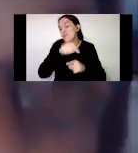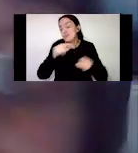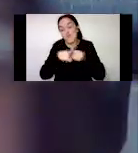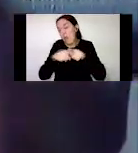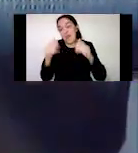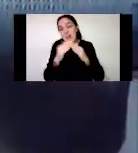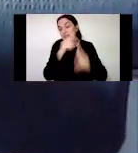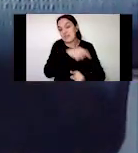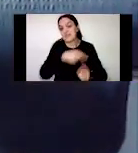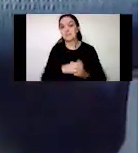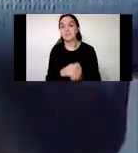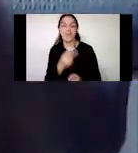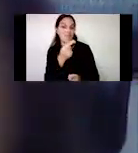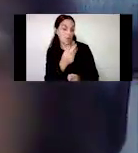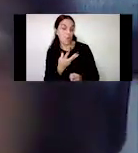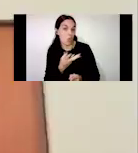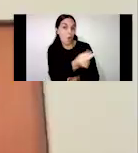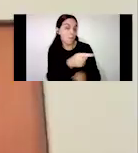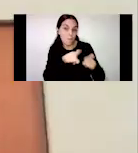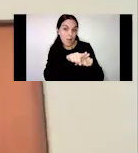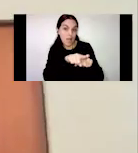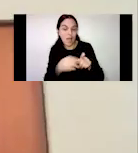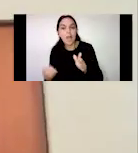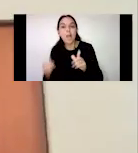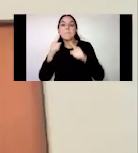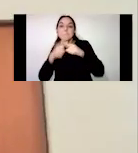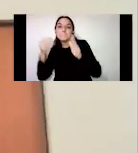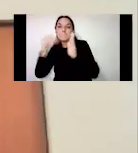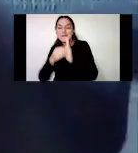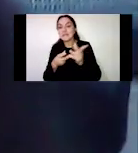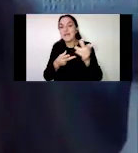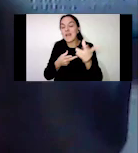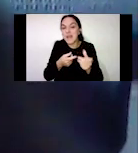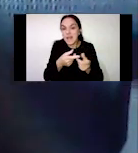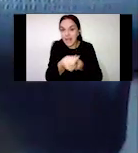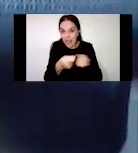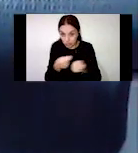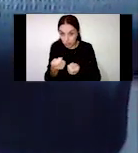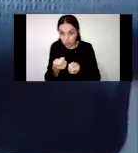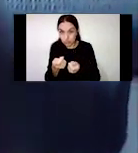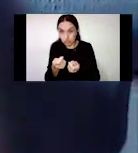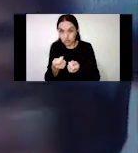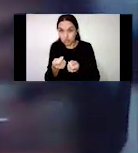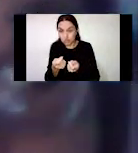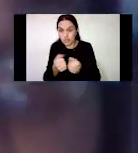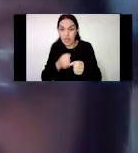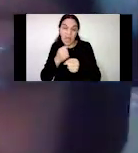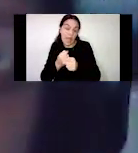al valor de adquisición, más los gastos hasta la puesta, hasta la utilización